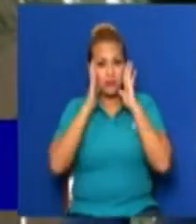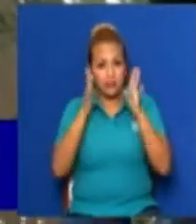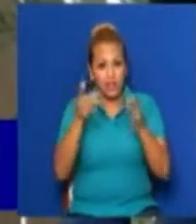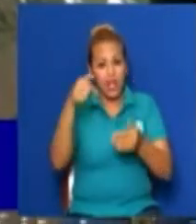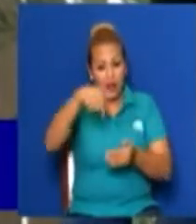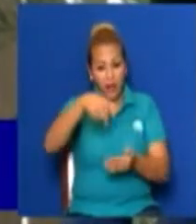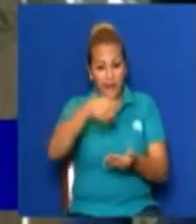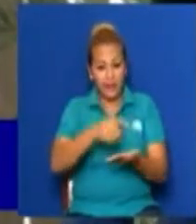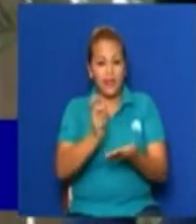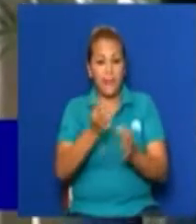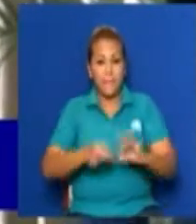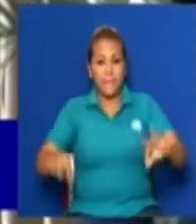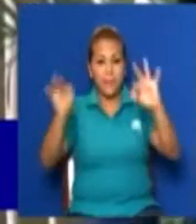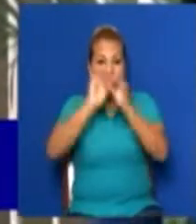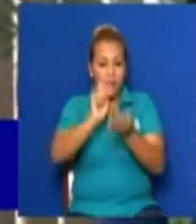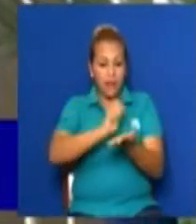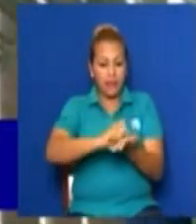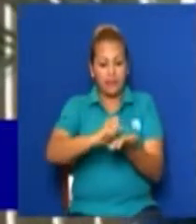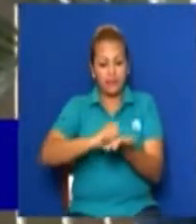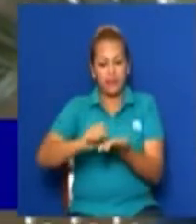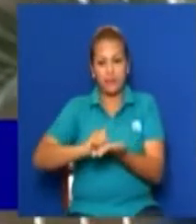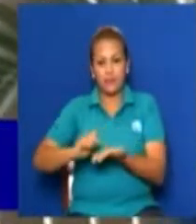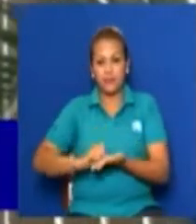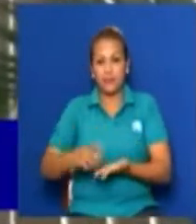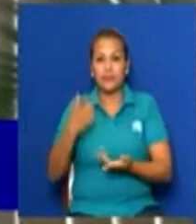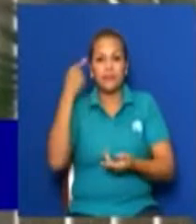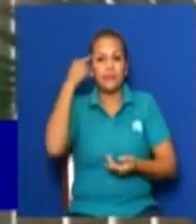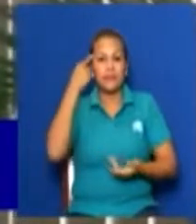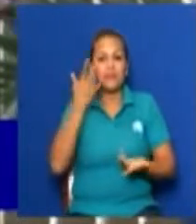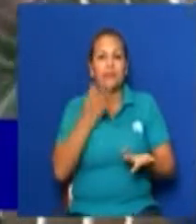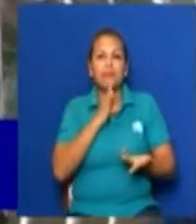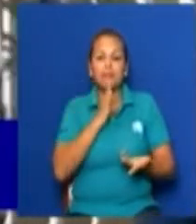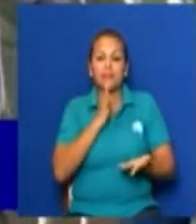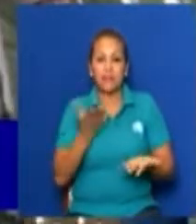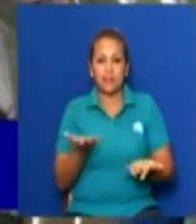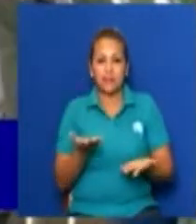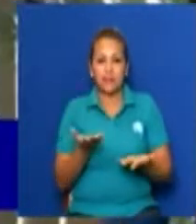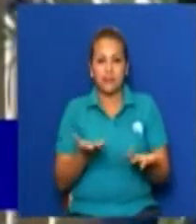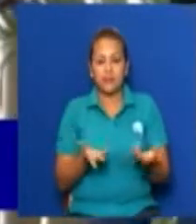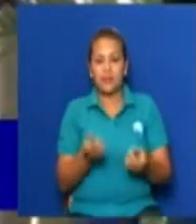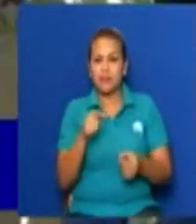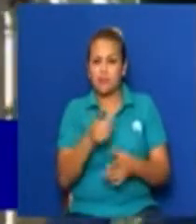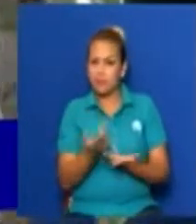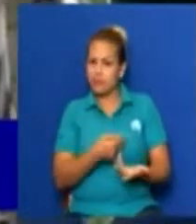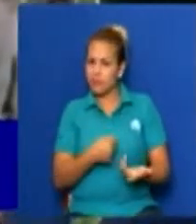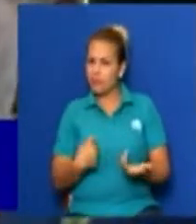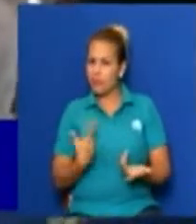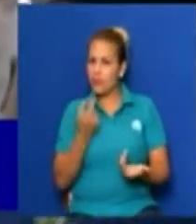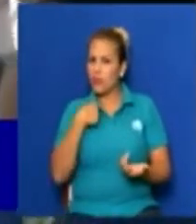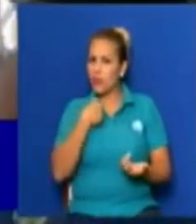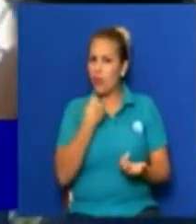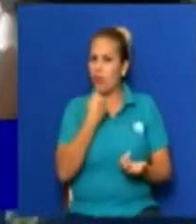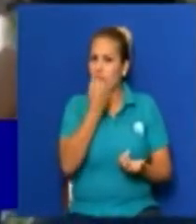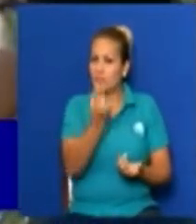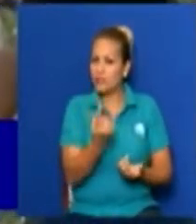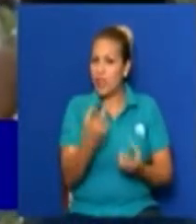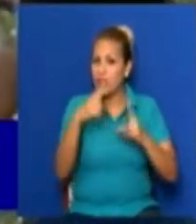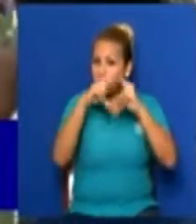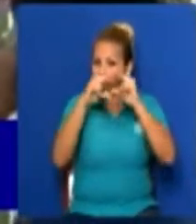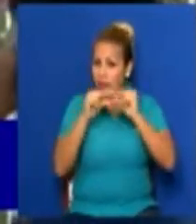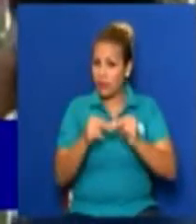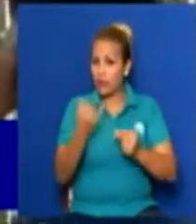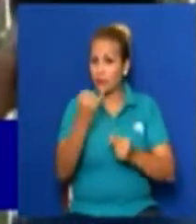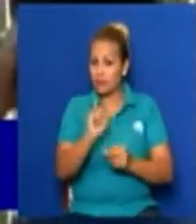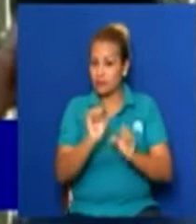porque instrumentos no conozco que puedan en este momento ir a hacer un análisis y decir: en Nicaragua sí